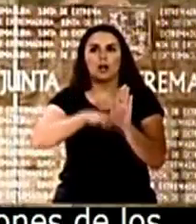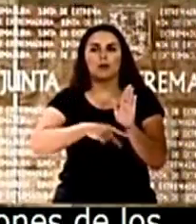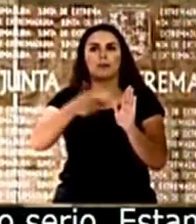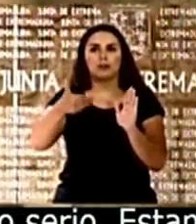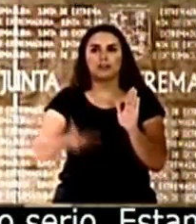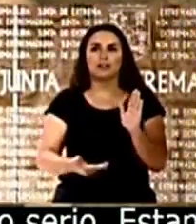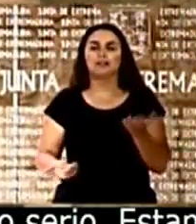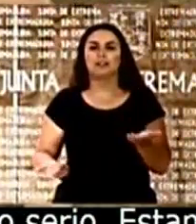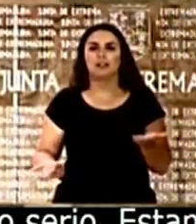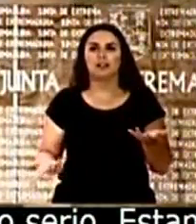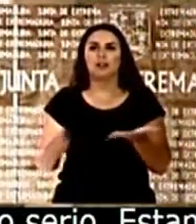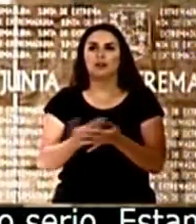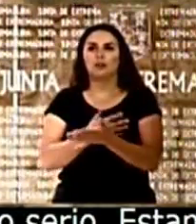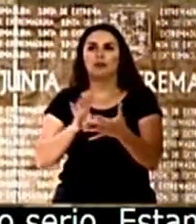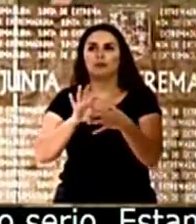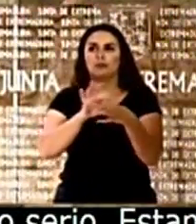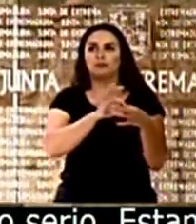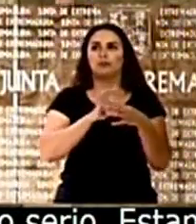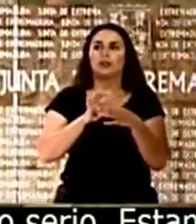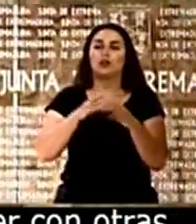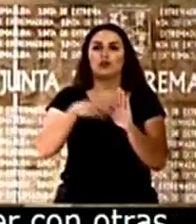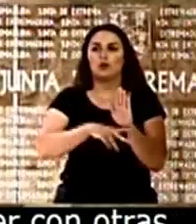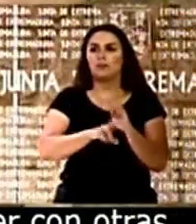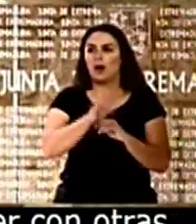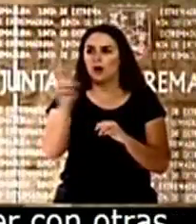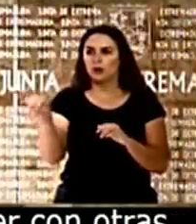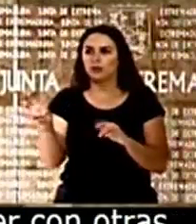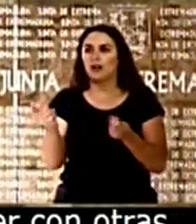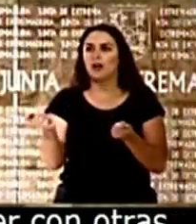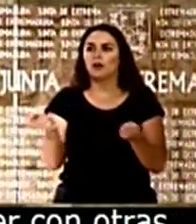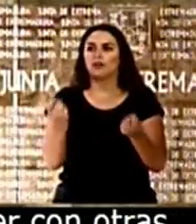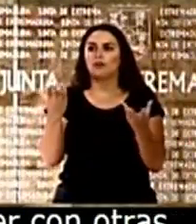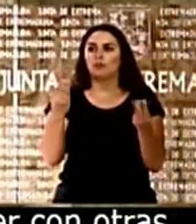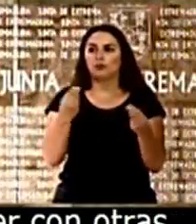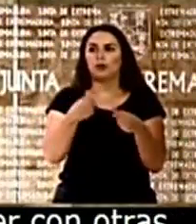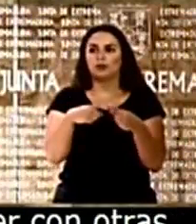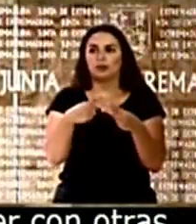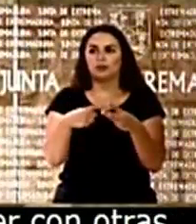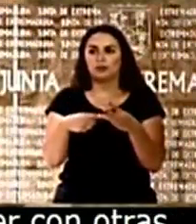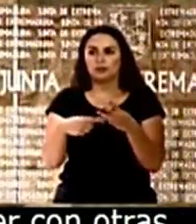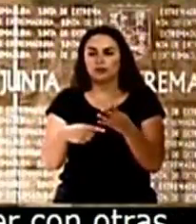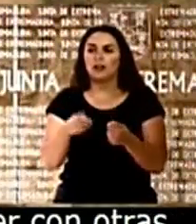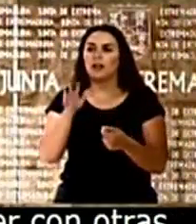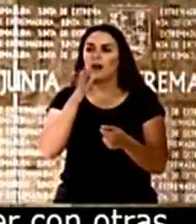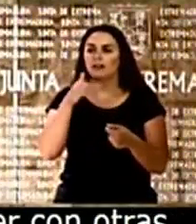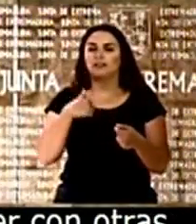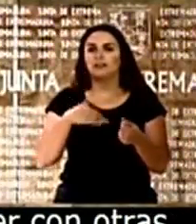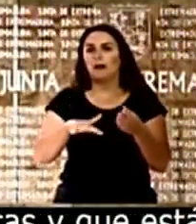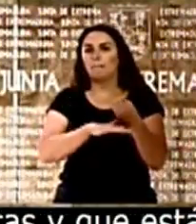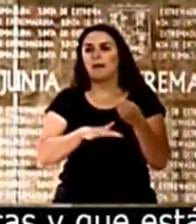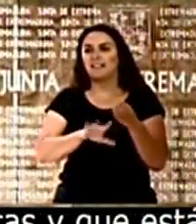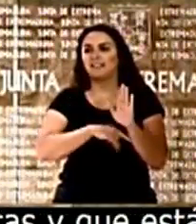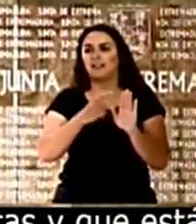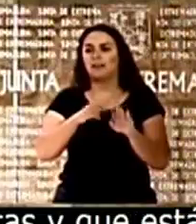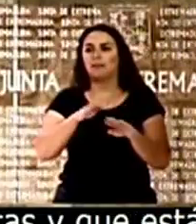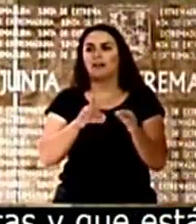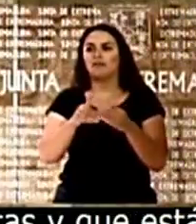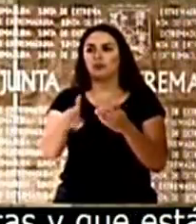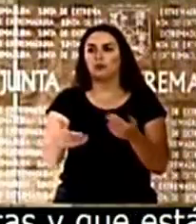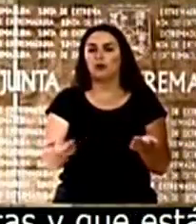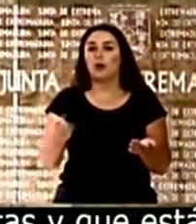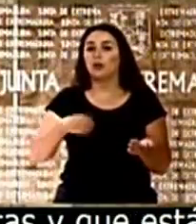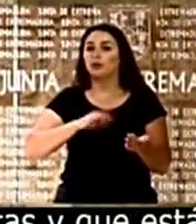que tiene que ver con otras muchas normas, que regula muchas cosas distintas y que están poniendo las bases legales para el futuro. Nosotros